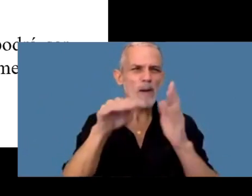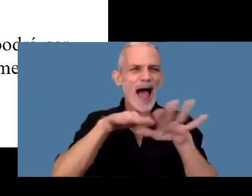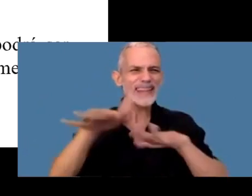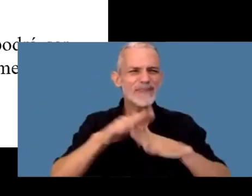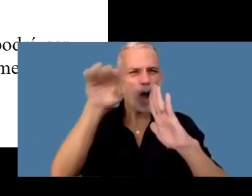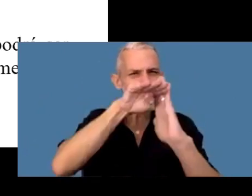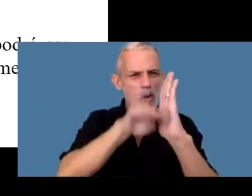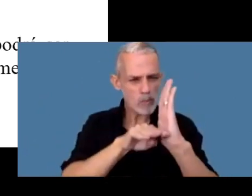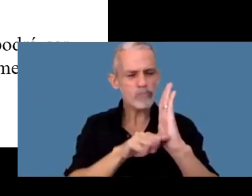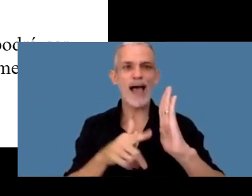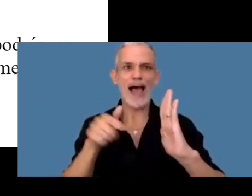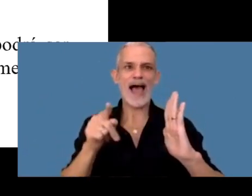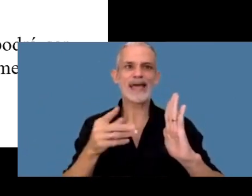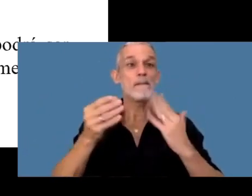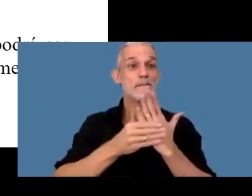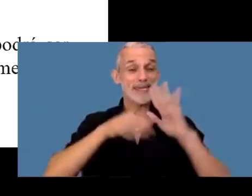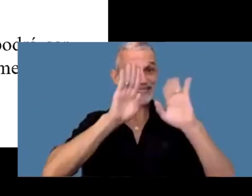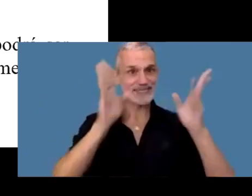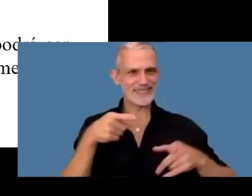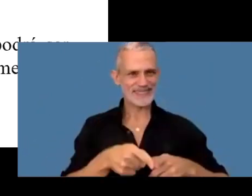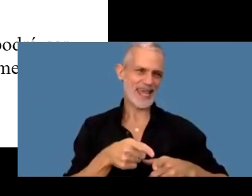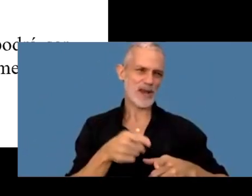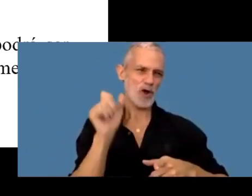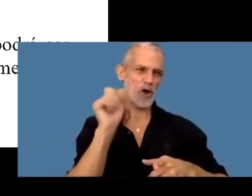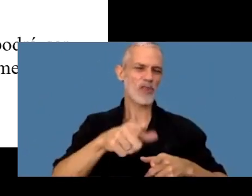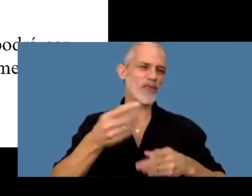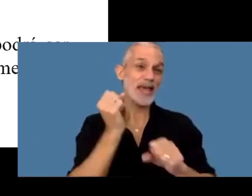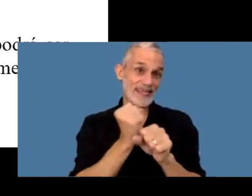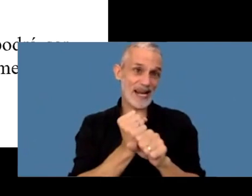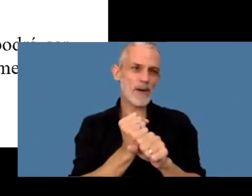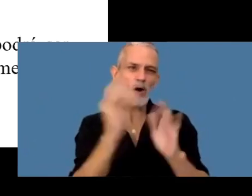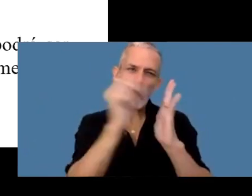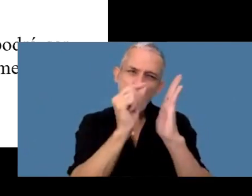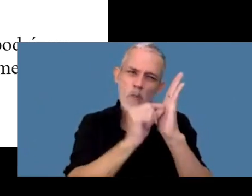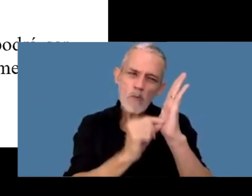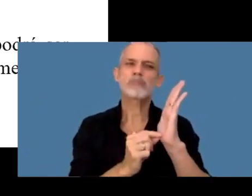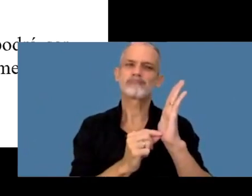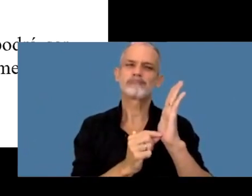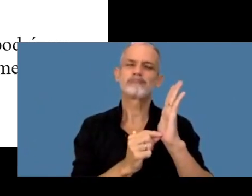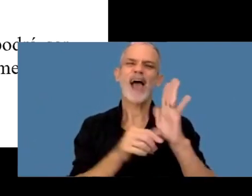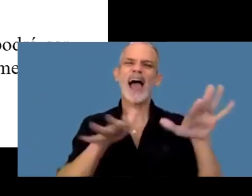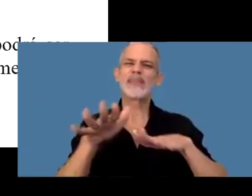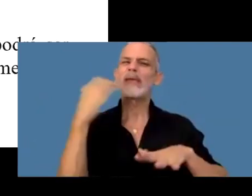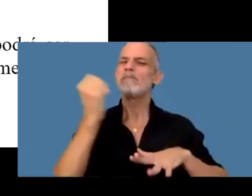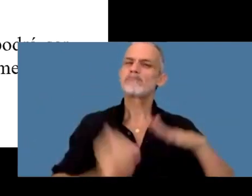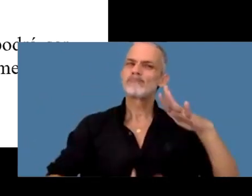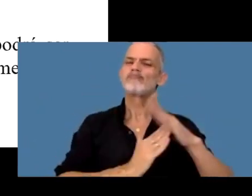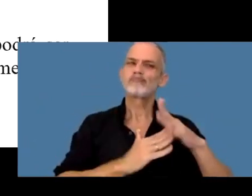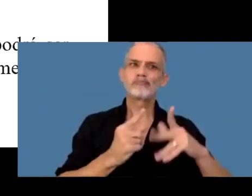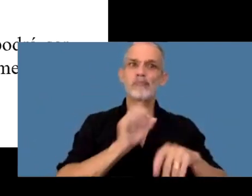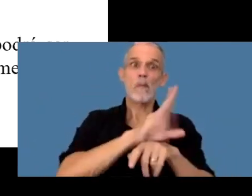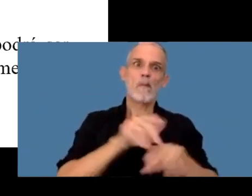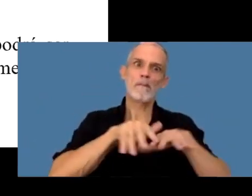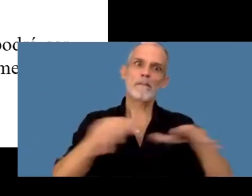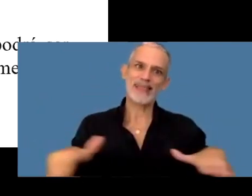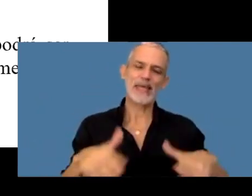originalmente el Ministerio de Trabajo fue la que definió qué actividades en época de pandemia encuadran